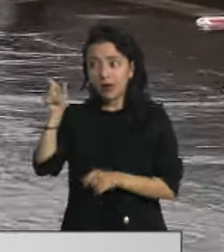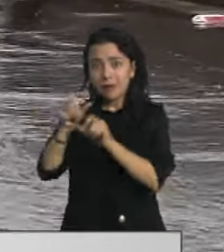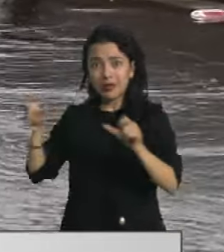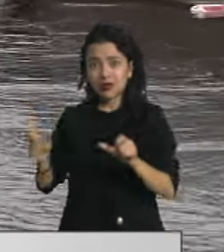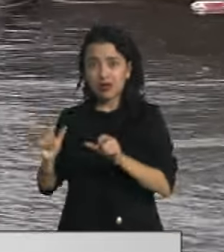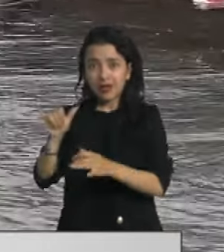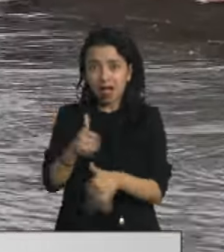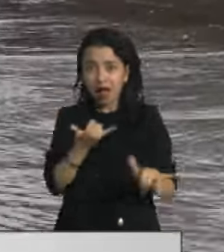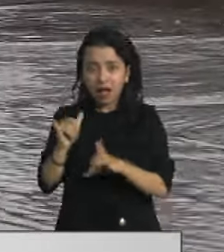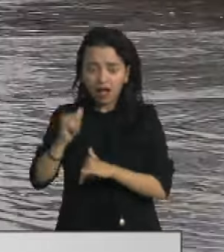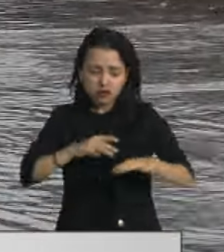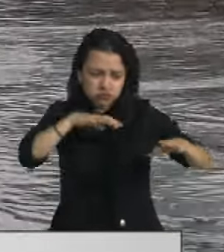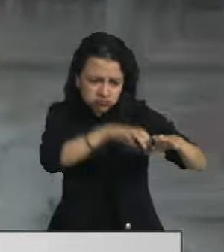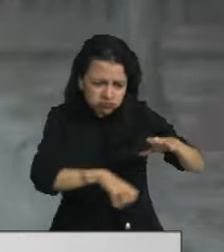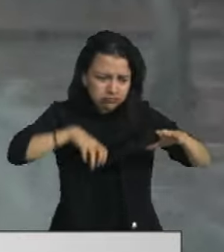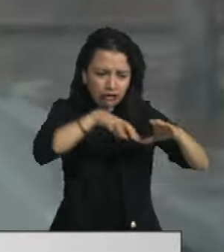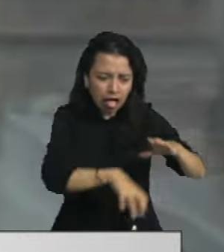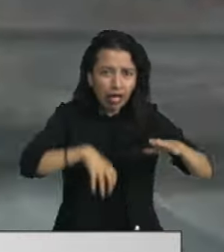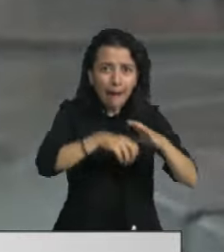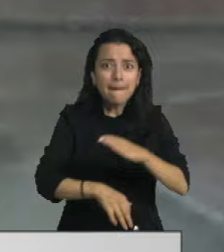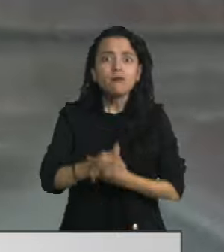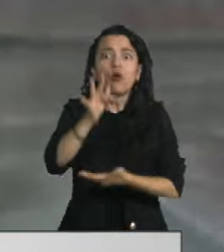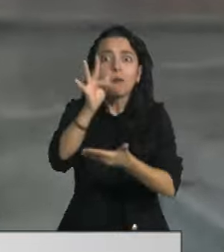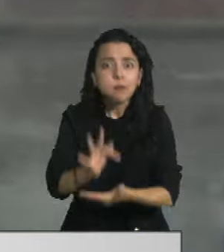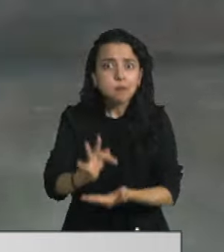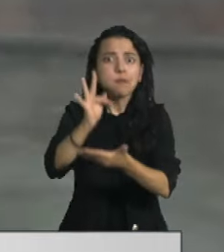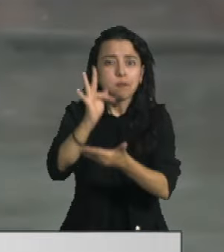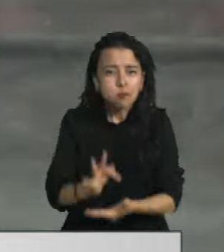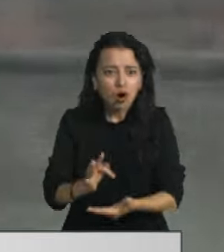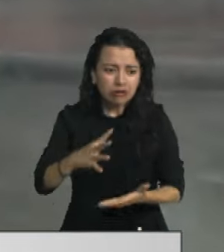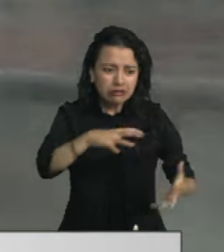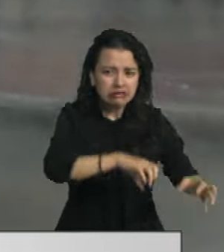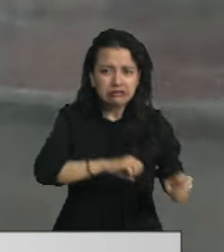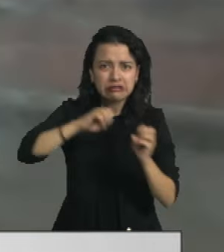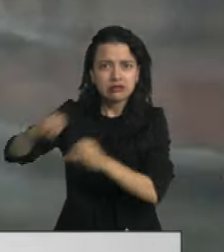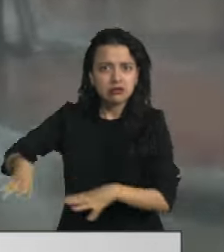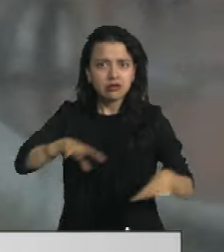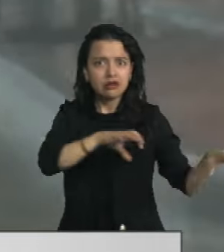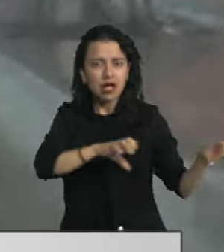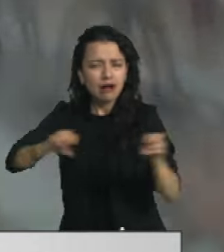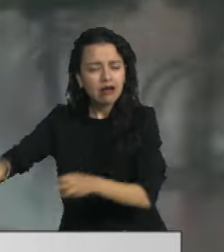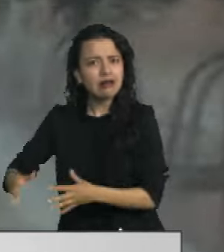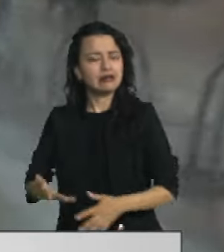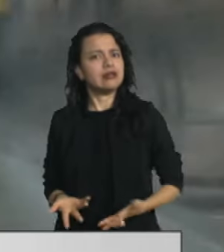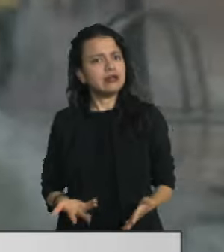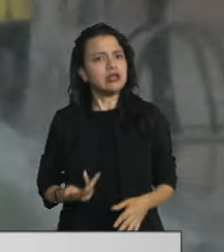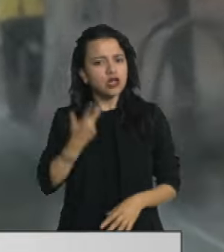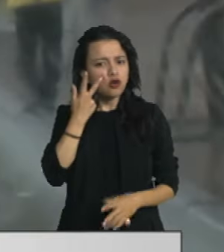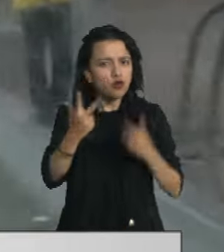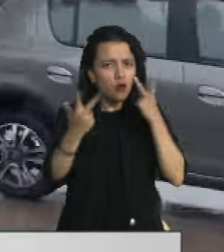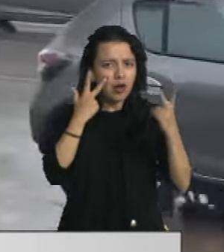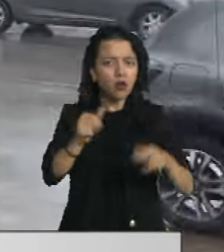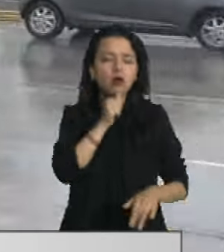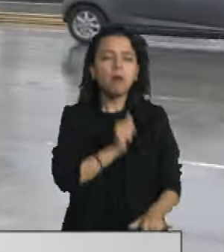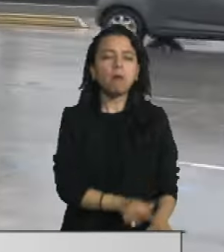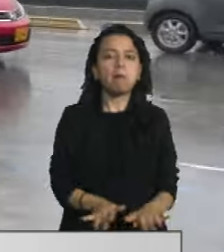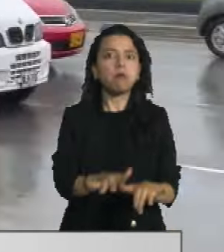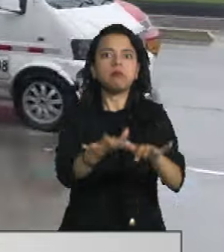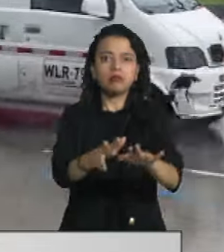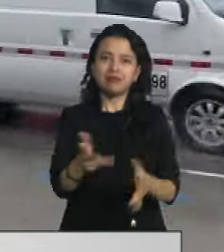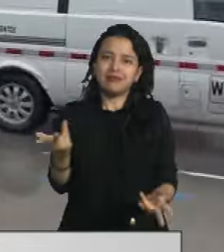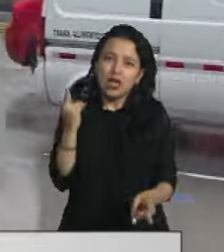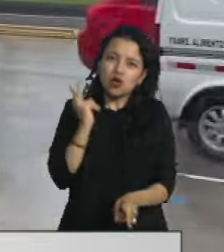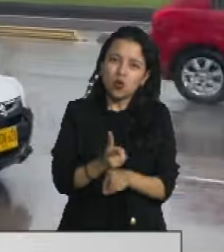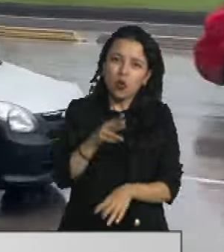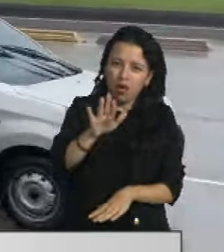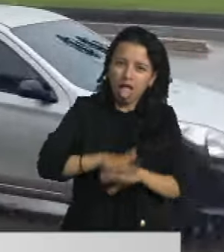de basura del alcantarillado que lo tapona y por supuesto genera las emergencias que se han presentado en temporadas de lluvias anteriores. Escuchemos